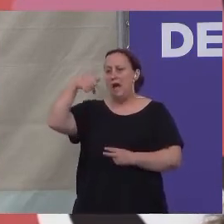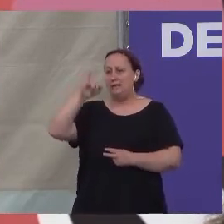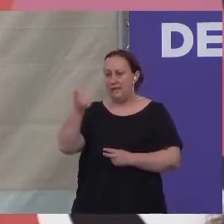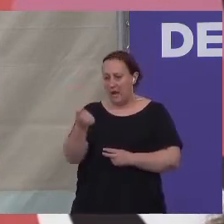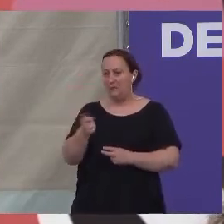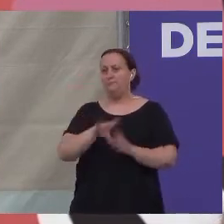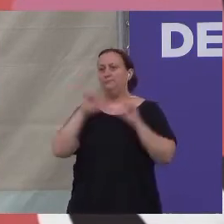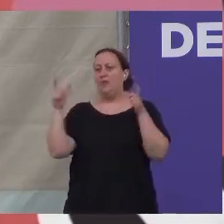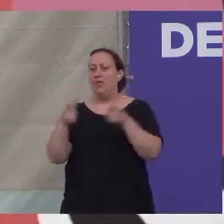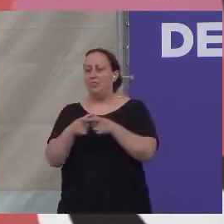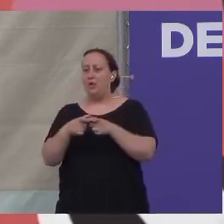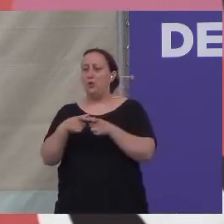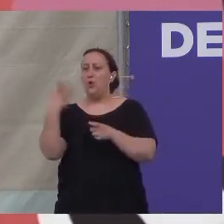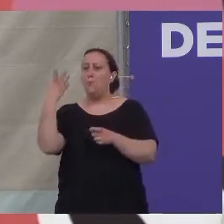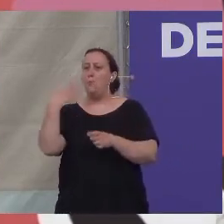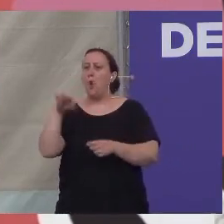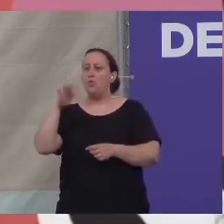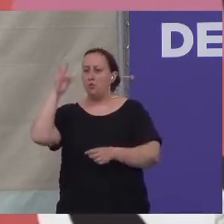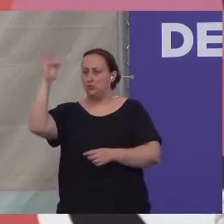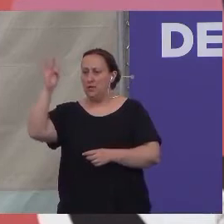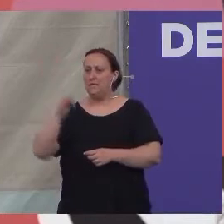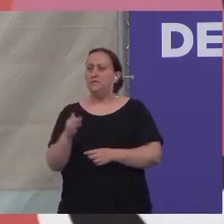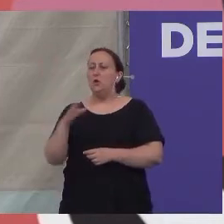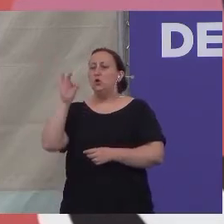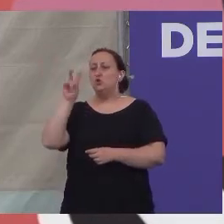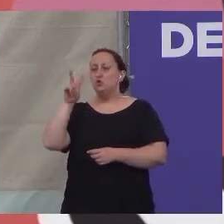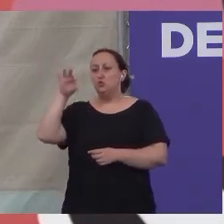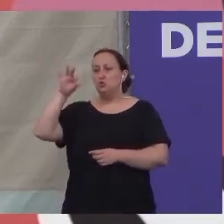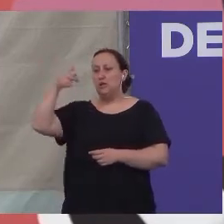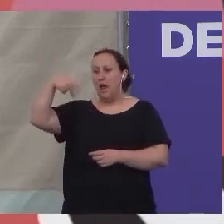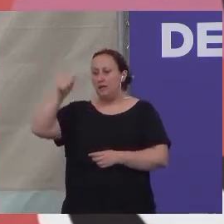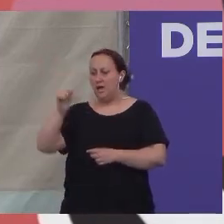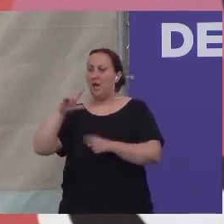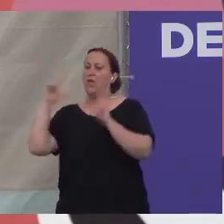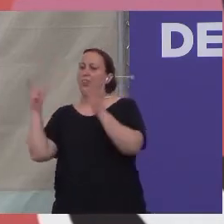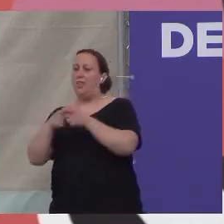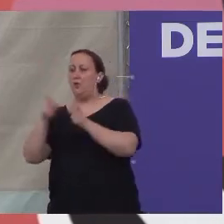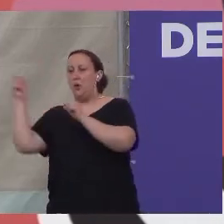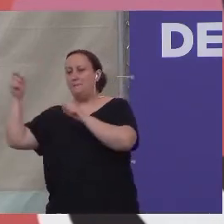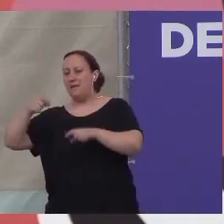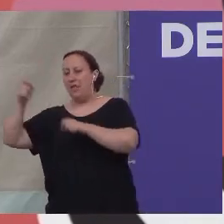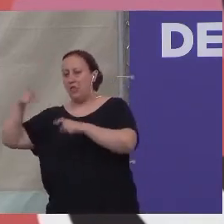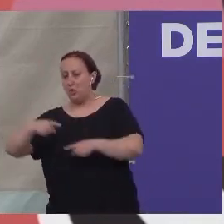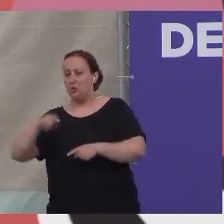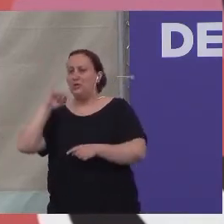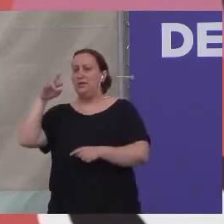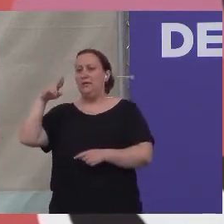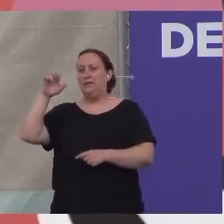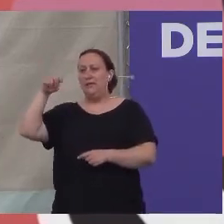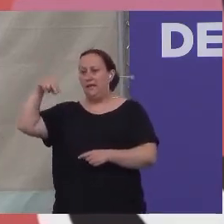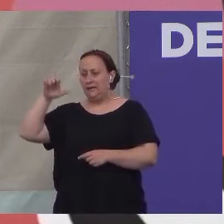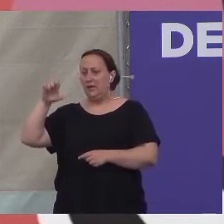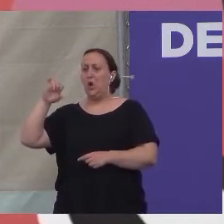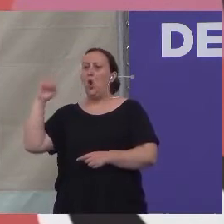el círculo de Podemos MES, Susana Gómez Graney; por el círculo de Migraciones, Irene Rosario Gómez Santos y José Luis Martínez